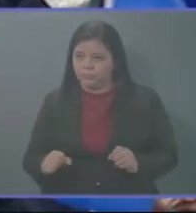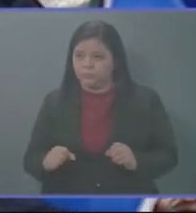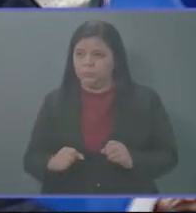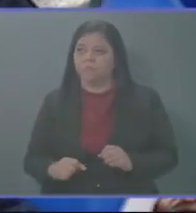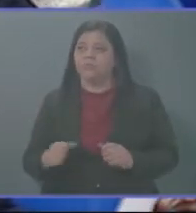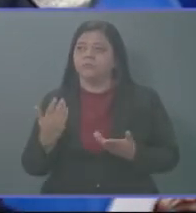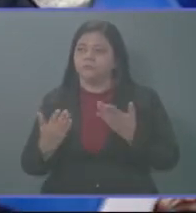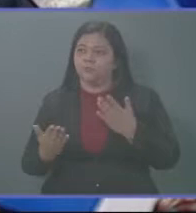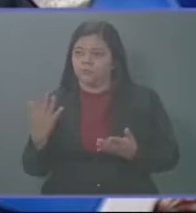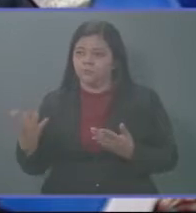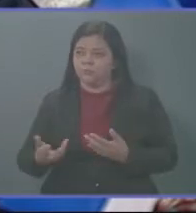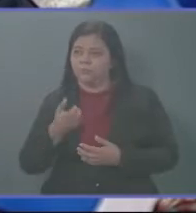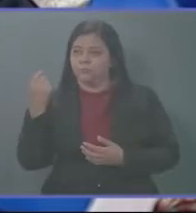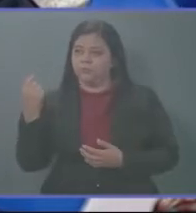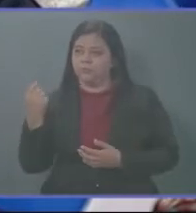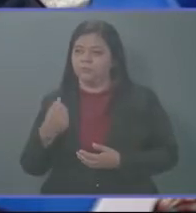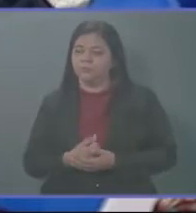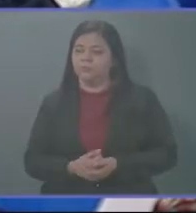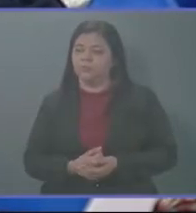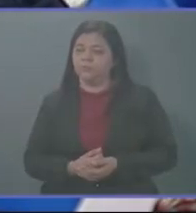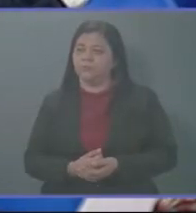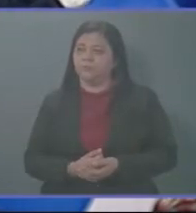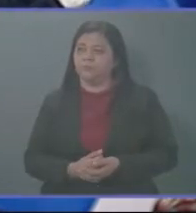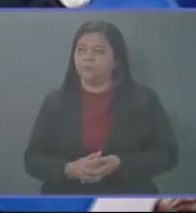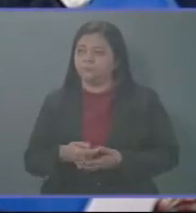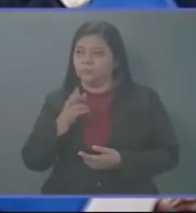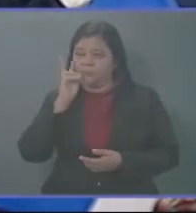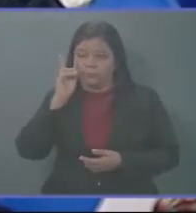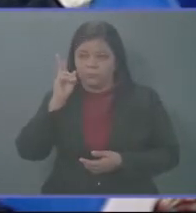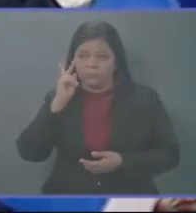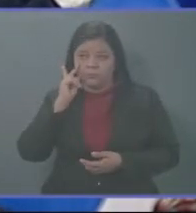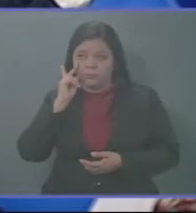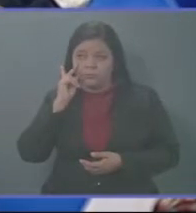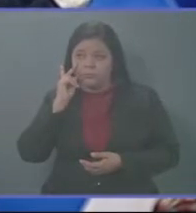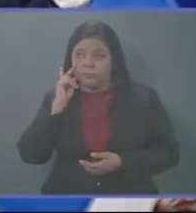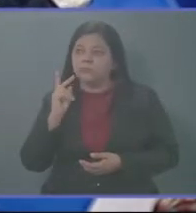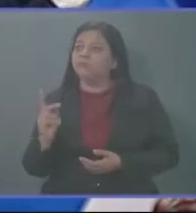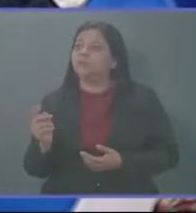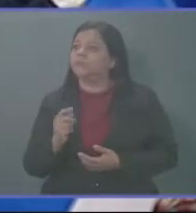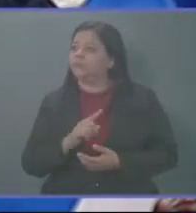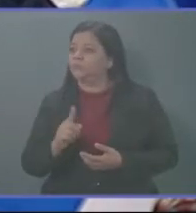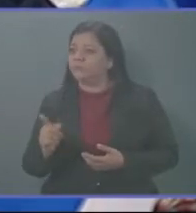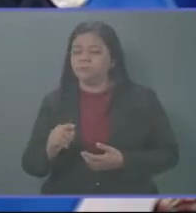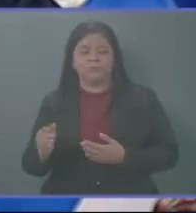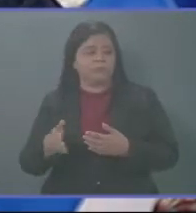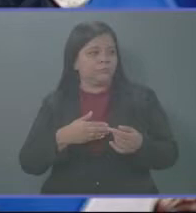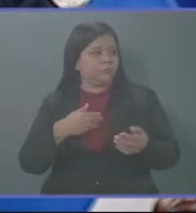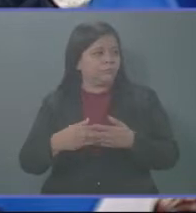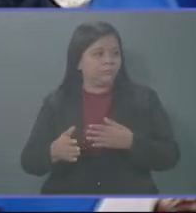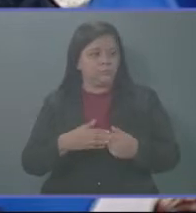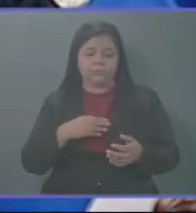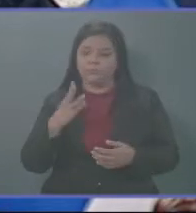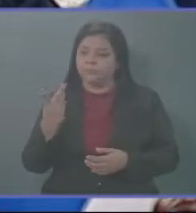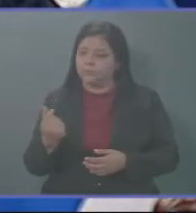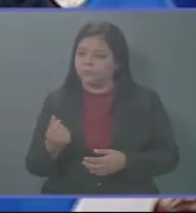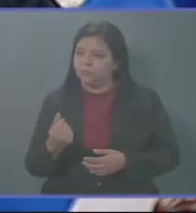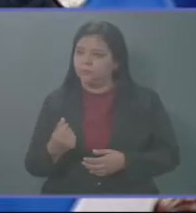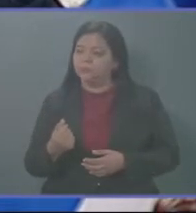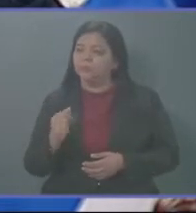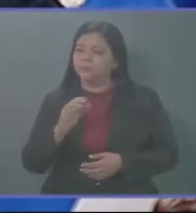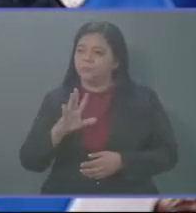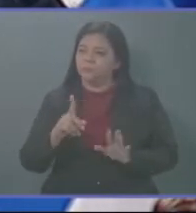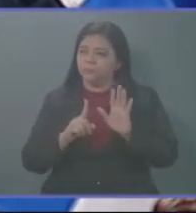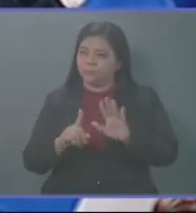quitado. Es decir, ni por 56 votos, ni